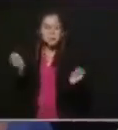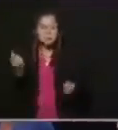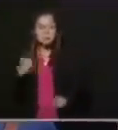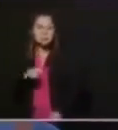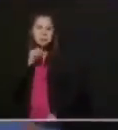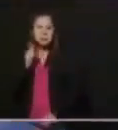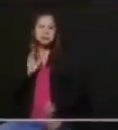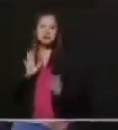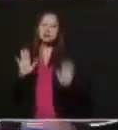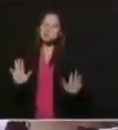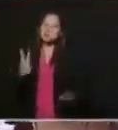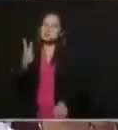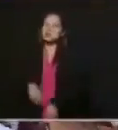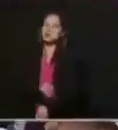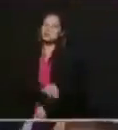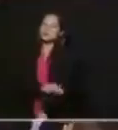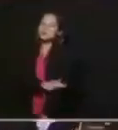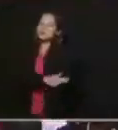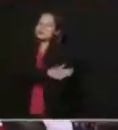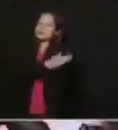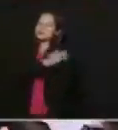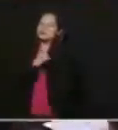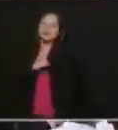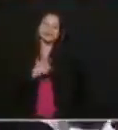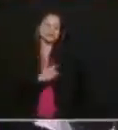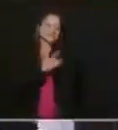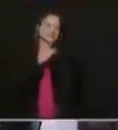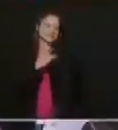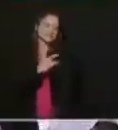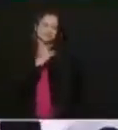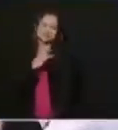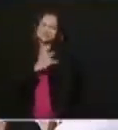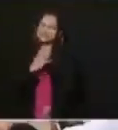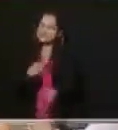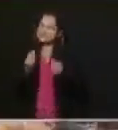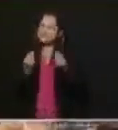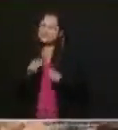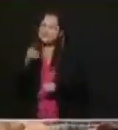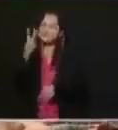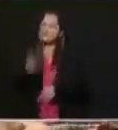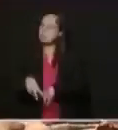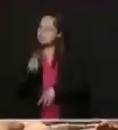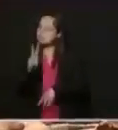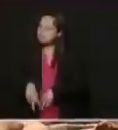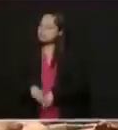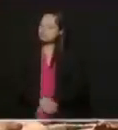emocionante. Es un momento de veras conmovedor, se los juro. Sí.